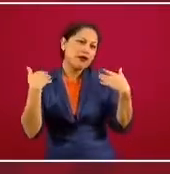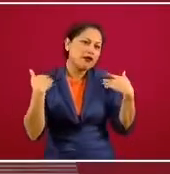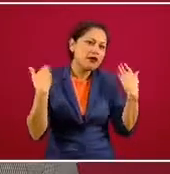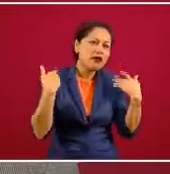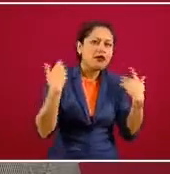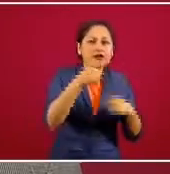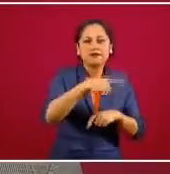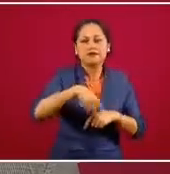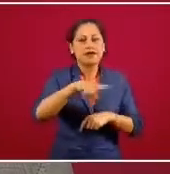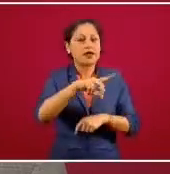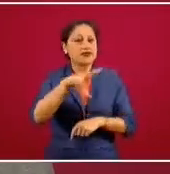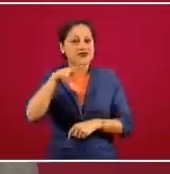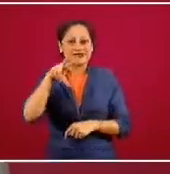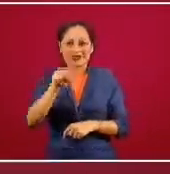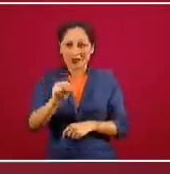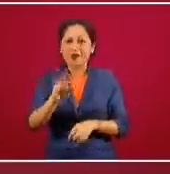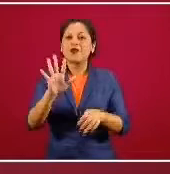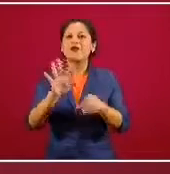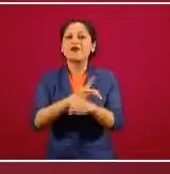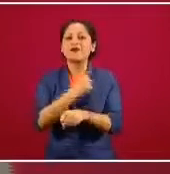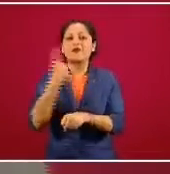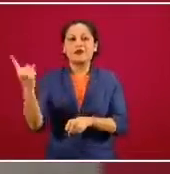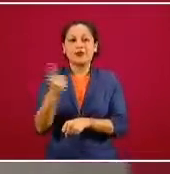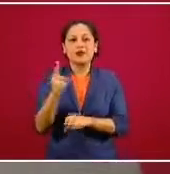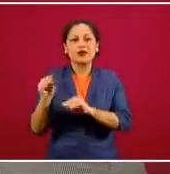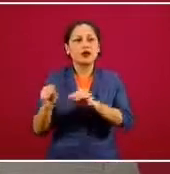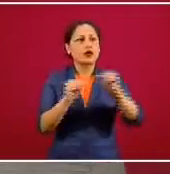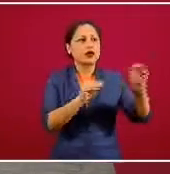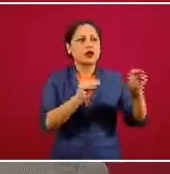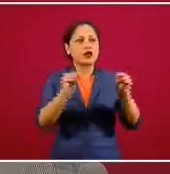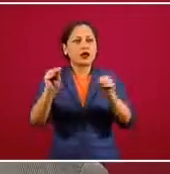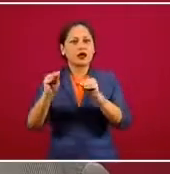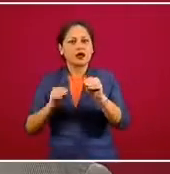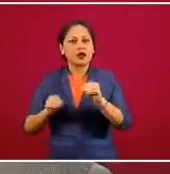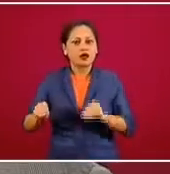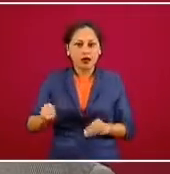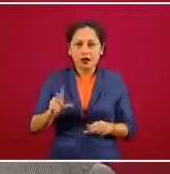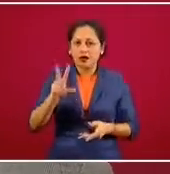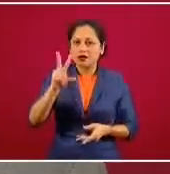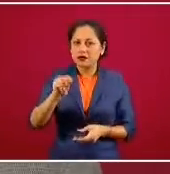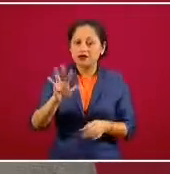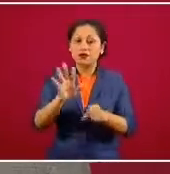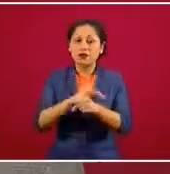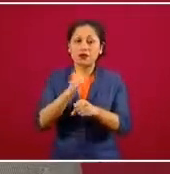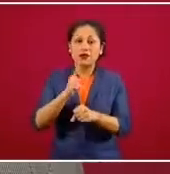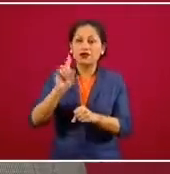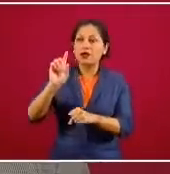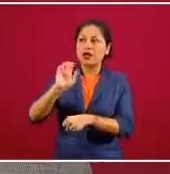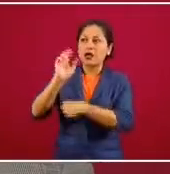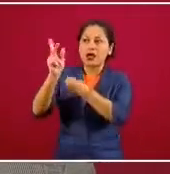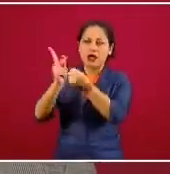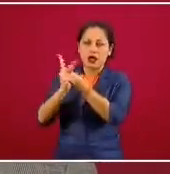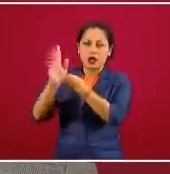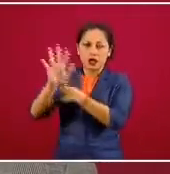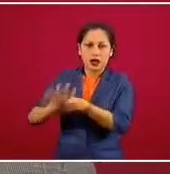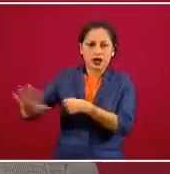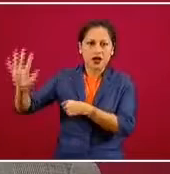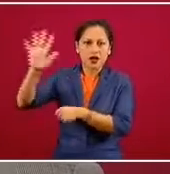desplazamiento como le ocurrió a algunos de los países europeos más afectados, y logramos evitarlo,